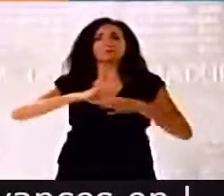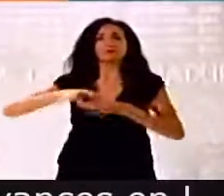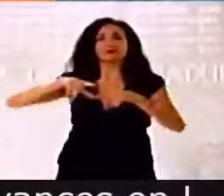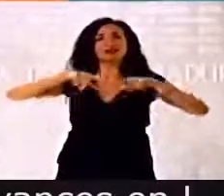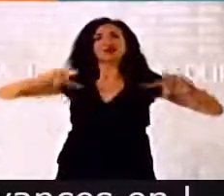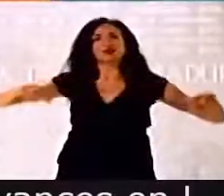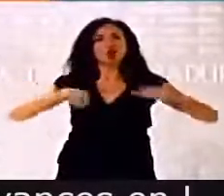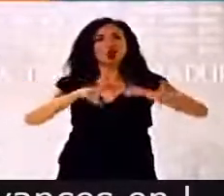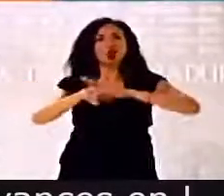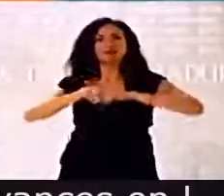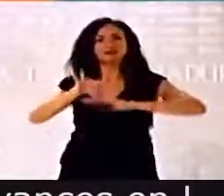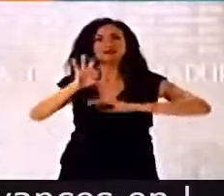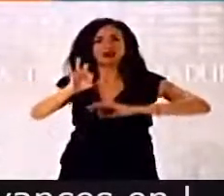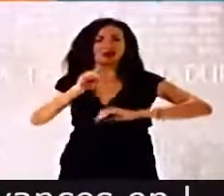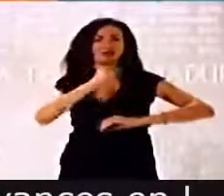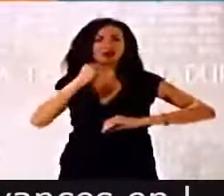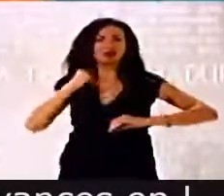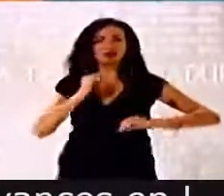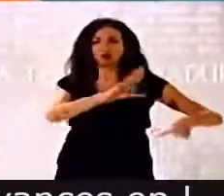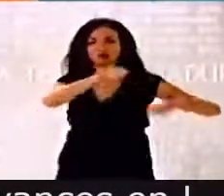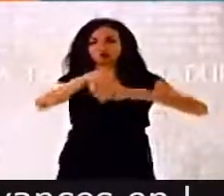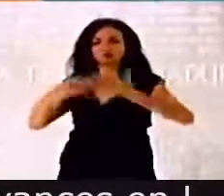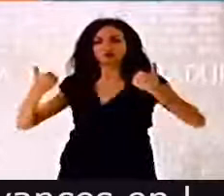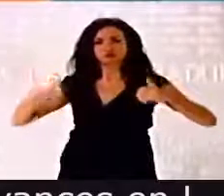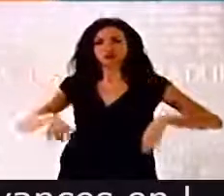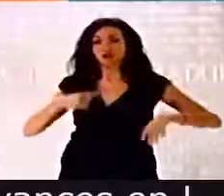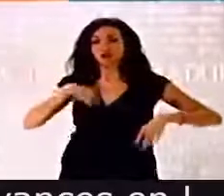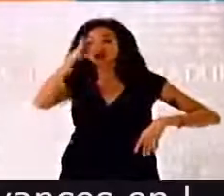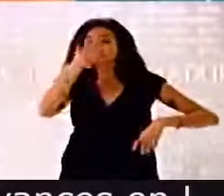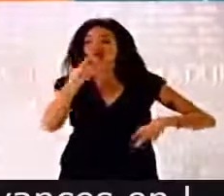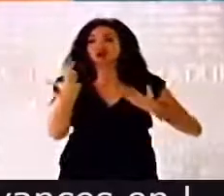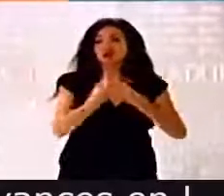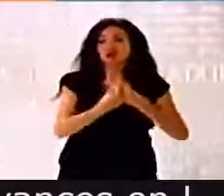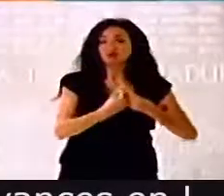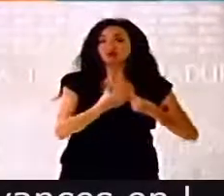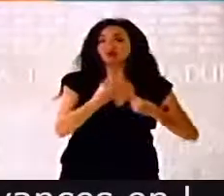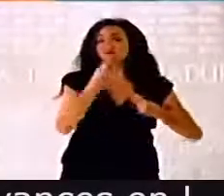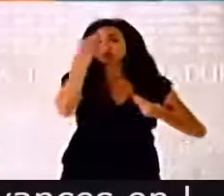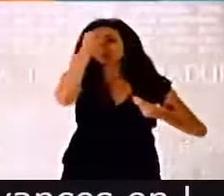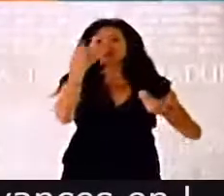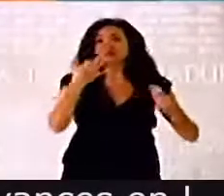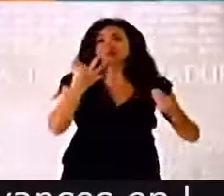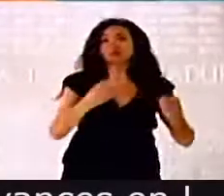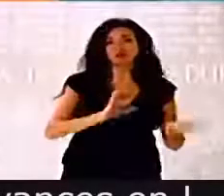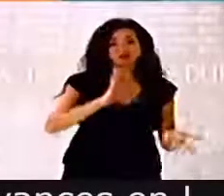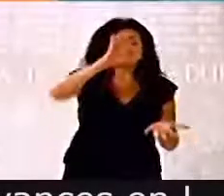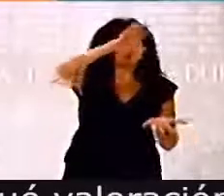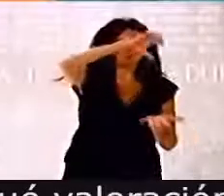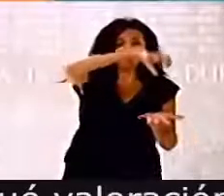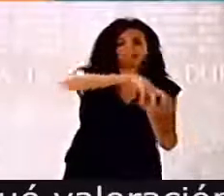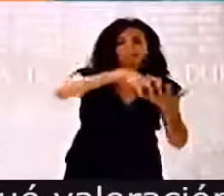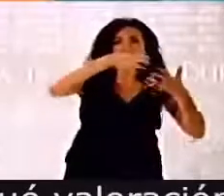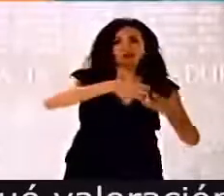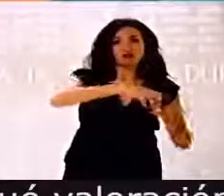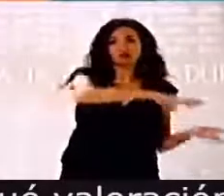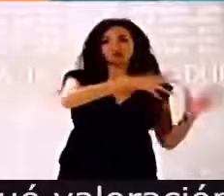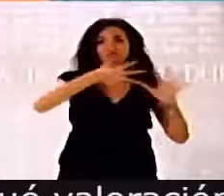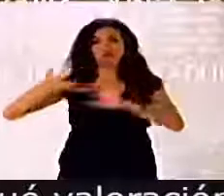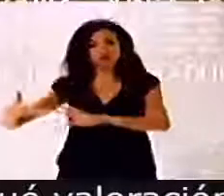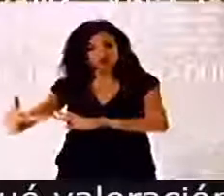sé qué valoración tienen desde la Junta en cuanto a la ubicación de esa fábrica de baterías dentro de nuestra comunidad autónoma.